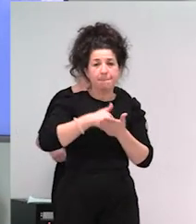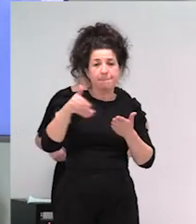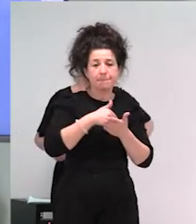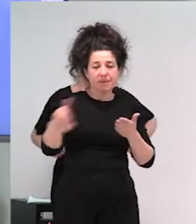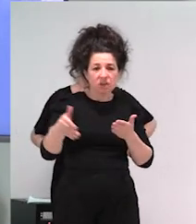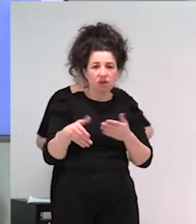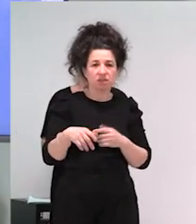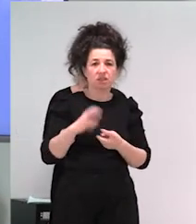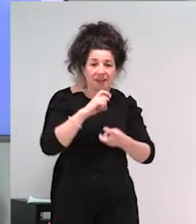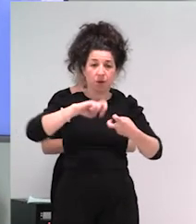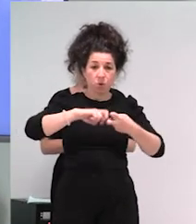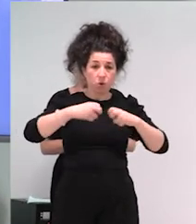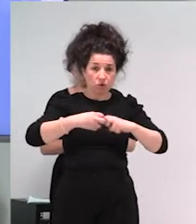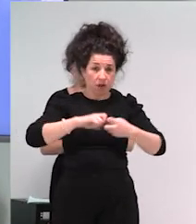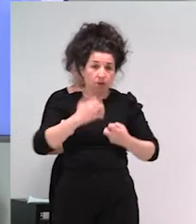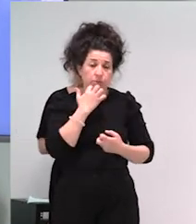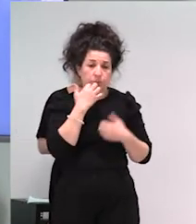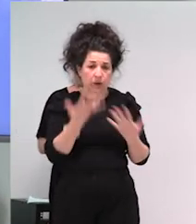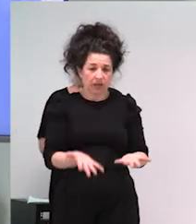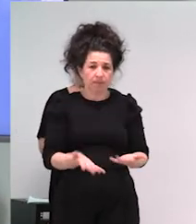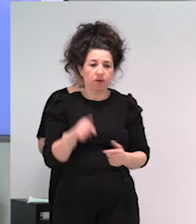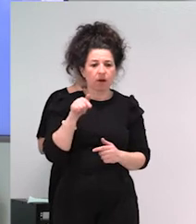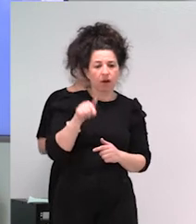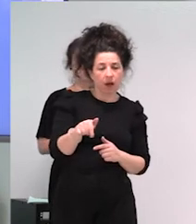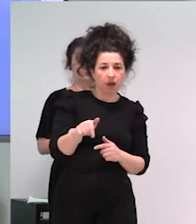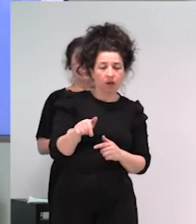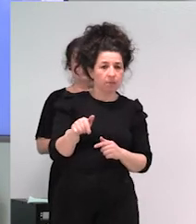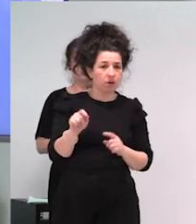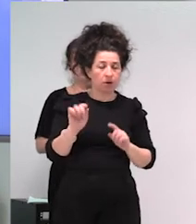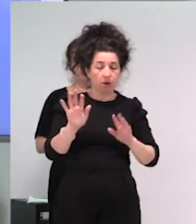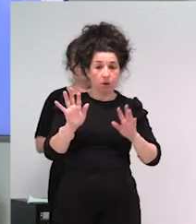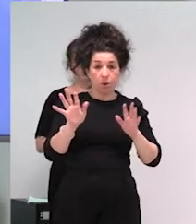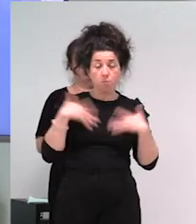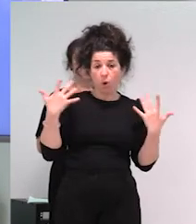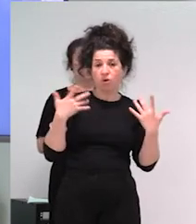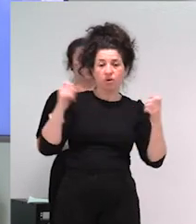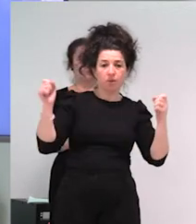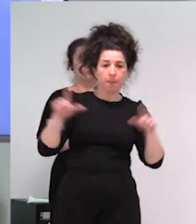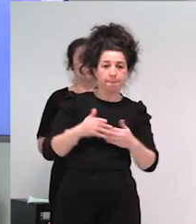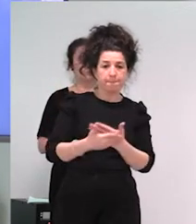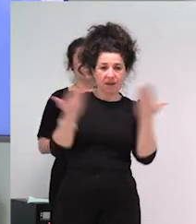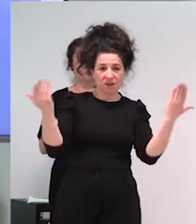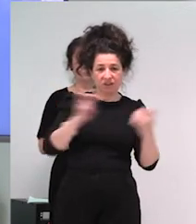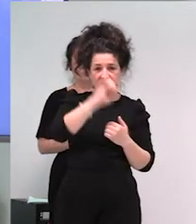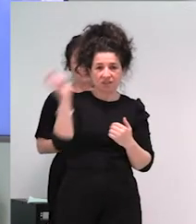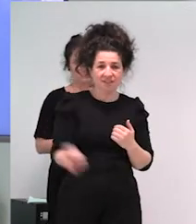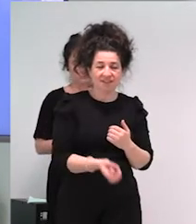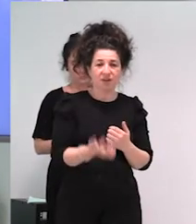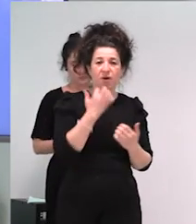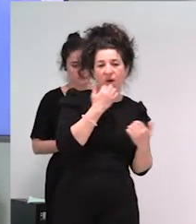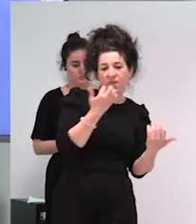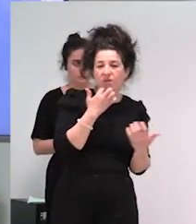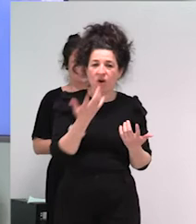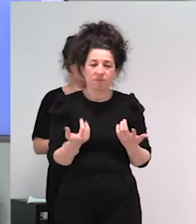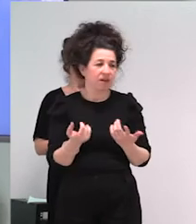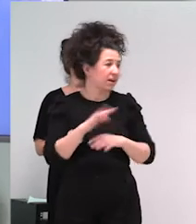en Bruselas, que esto fue como lo que llegó de golpe a los periódicos. Y entre broma y broma surgió esta idea de